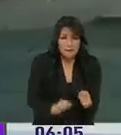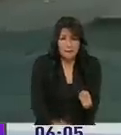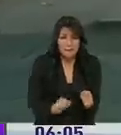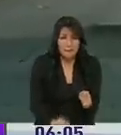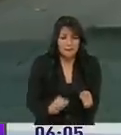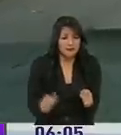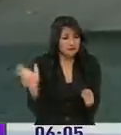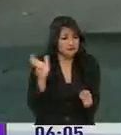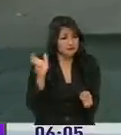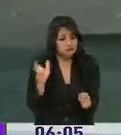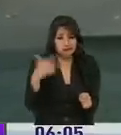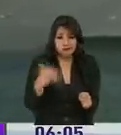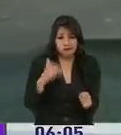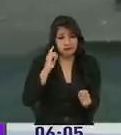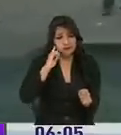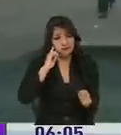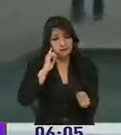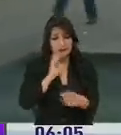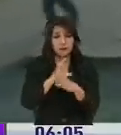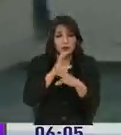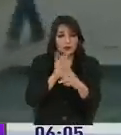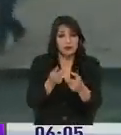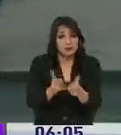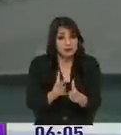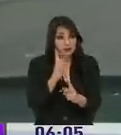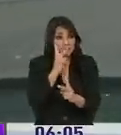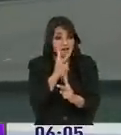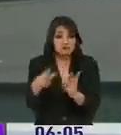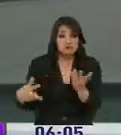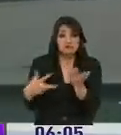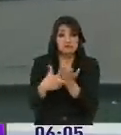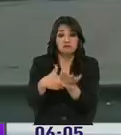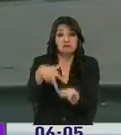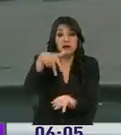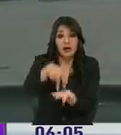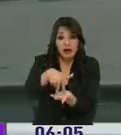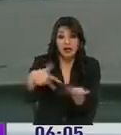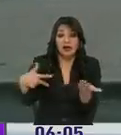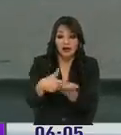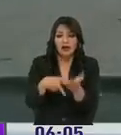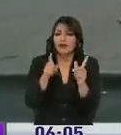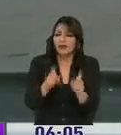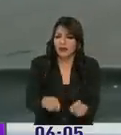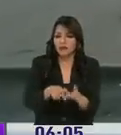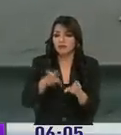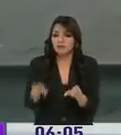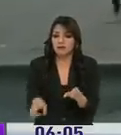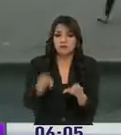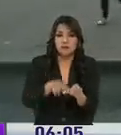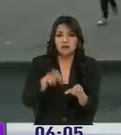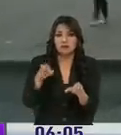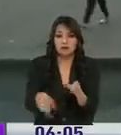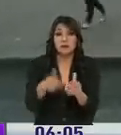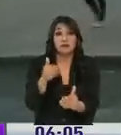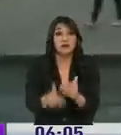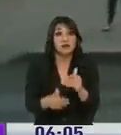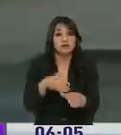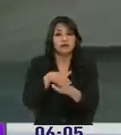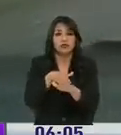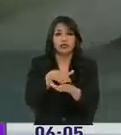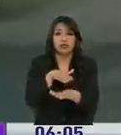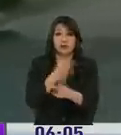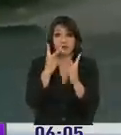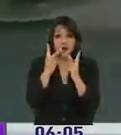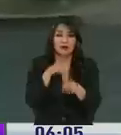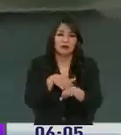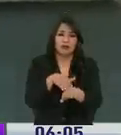preciso que los buses hagan caso a las paradas señalizadas para que no hayan este tipo de trancones que se forman. Como pueden